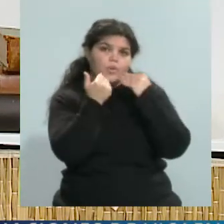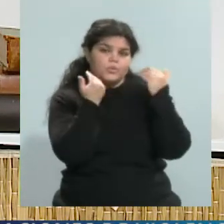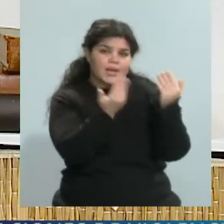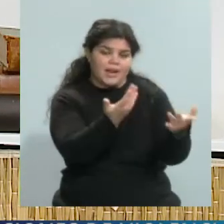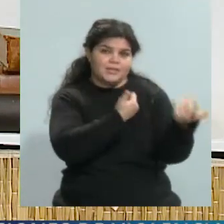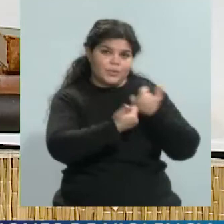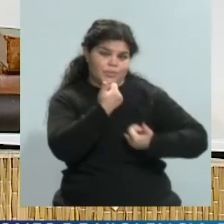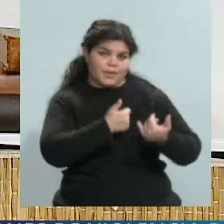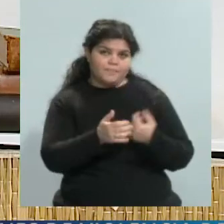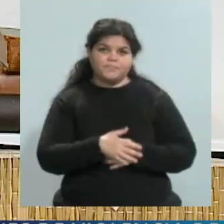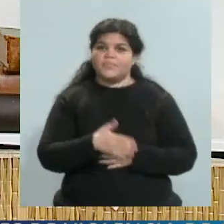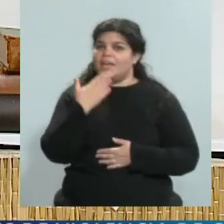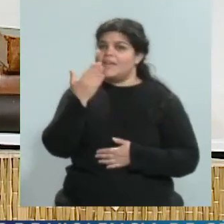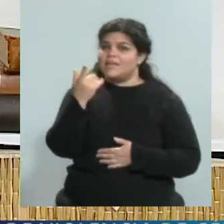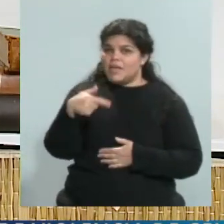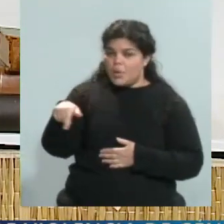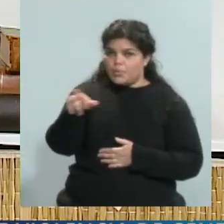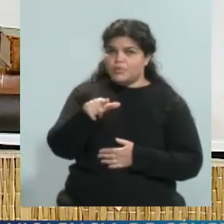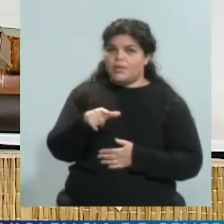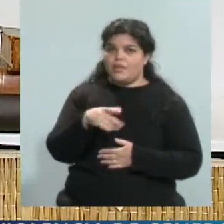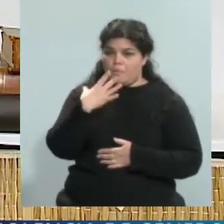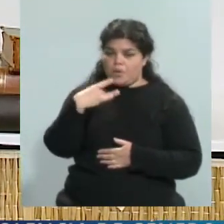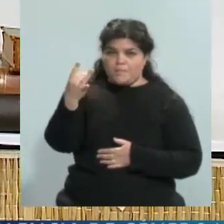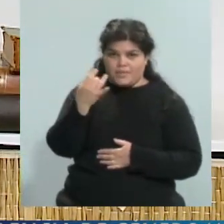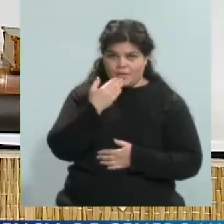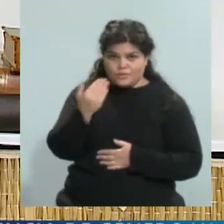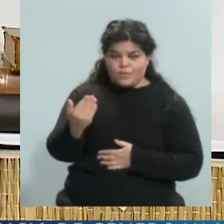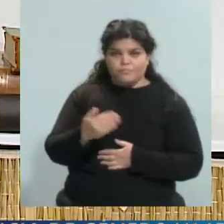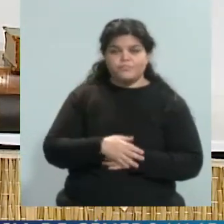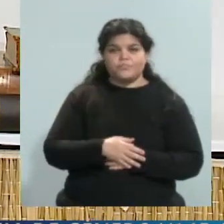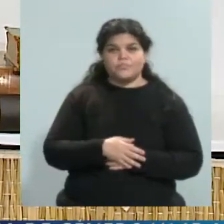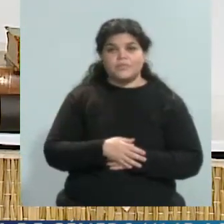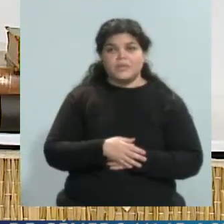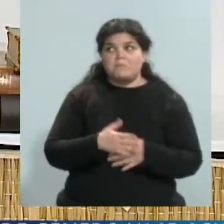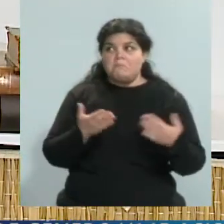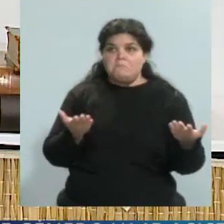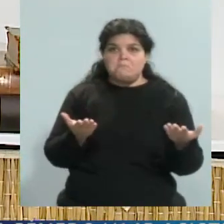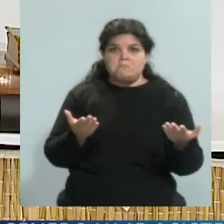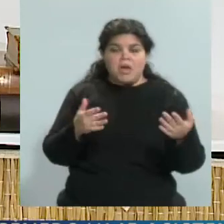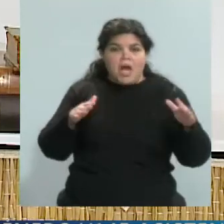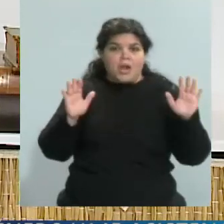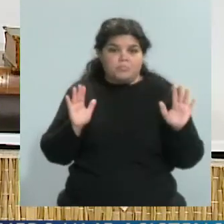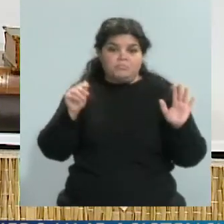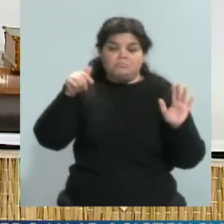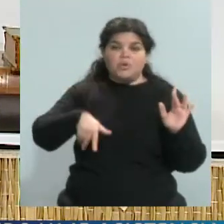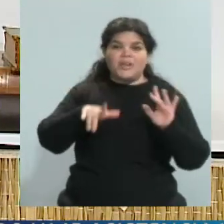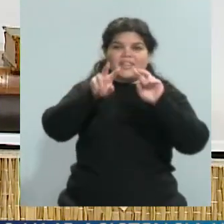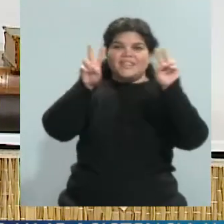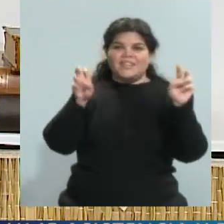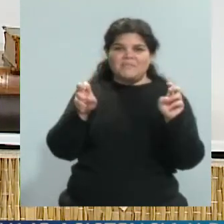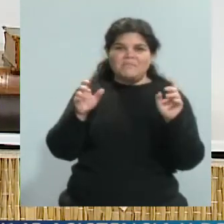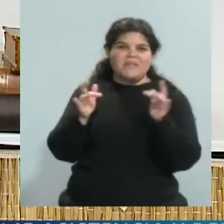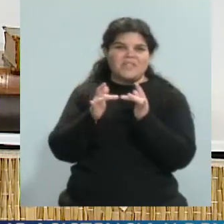Por favor, Claudia, gracias a ustedes por la invitación. Y bueno, quizás por esta situación tecnológica que nos está viviendo,